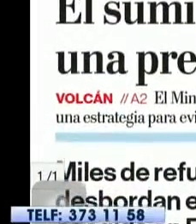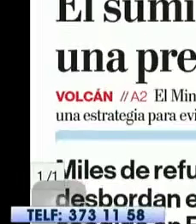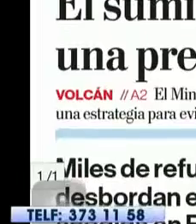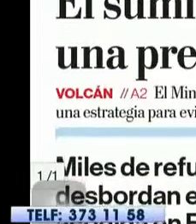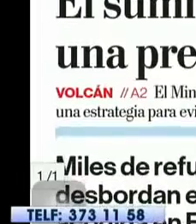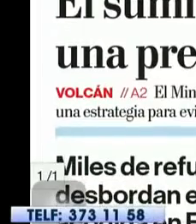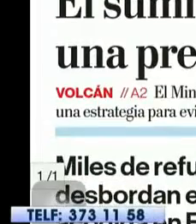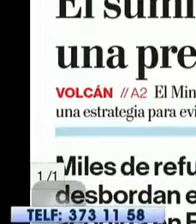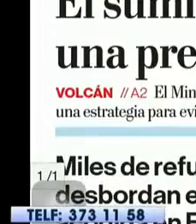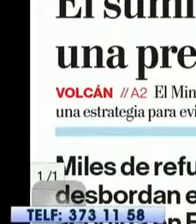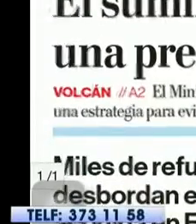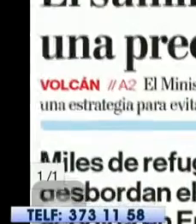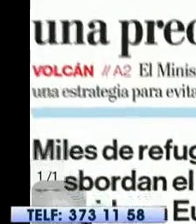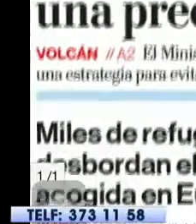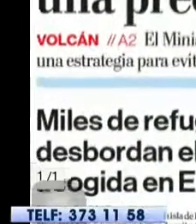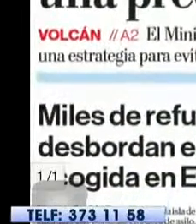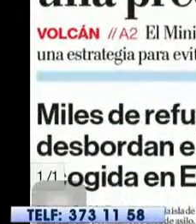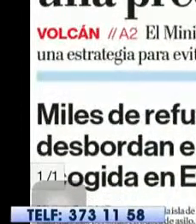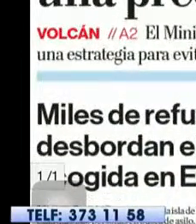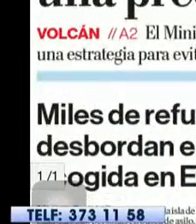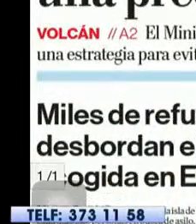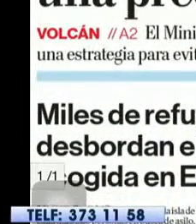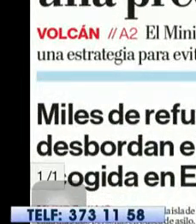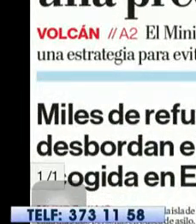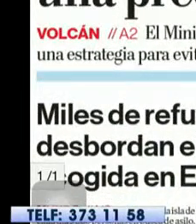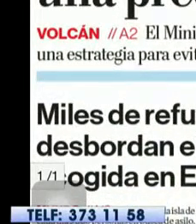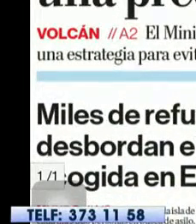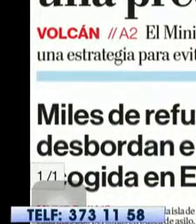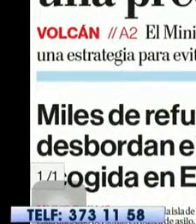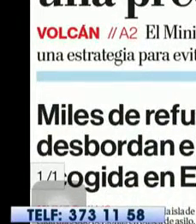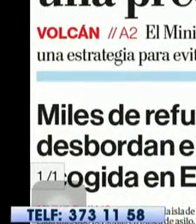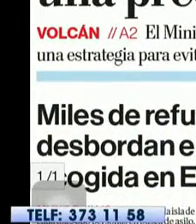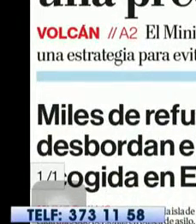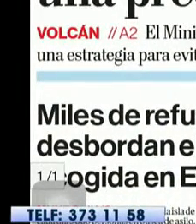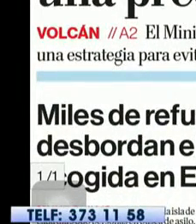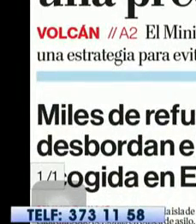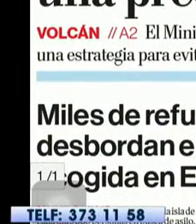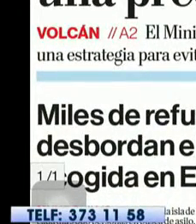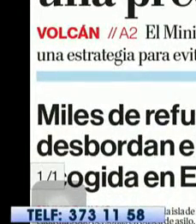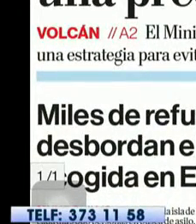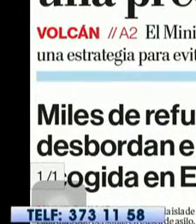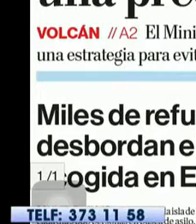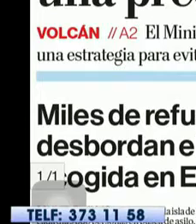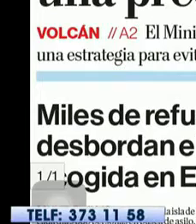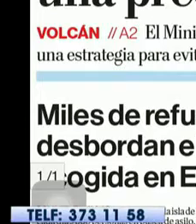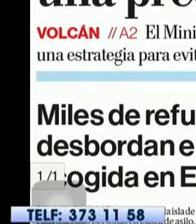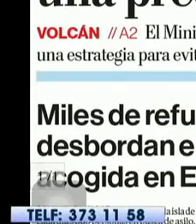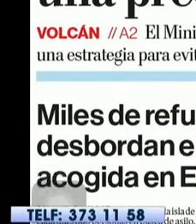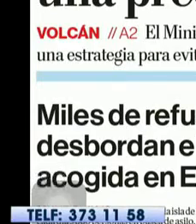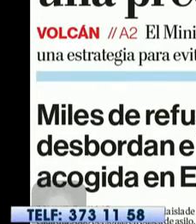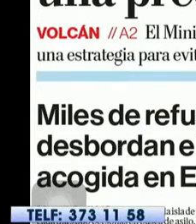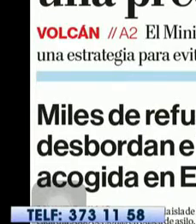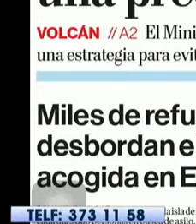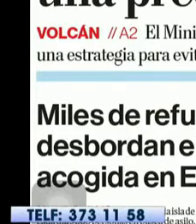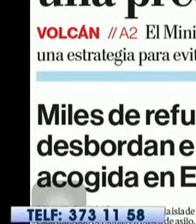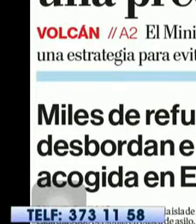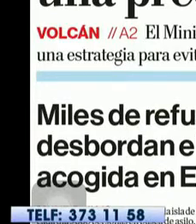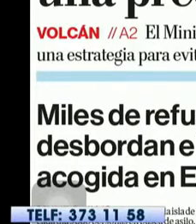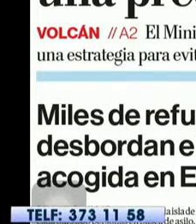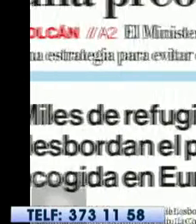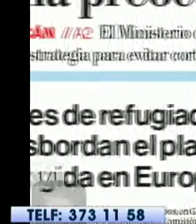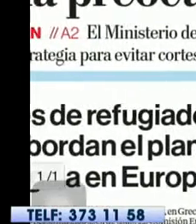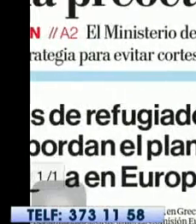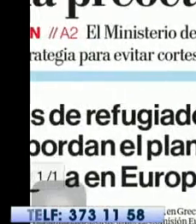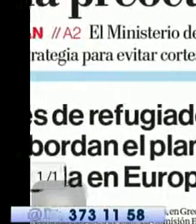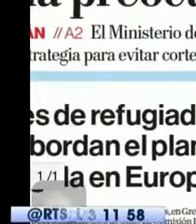una preocupación en Quito. El Ministerio de Electricidad y la empresa eléctrica Quito arman una estrategia para evitar cortes de